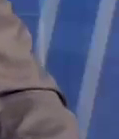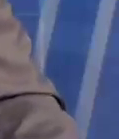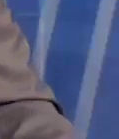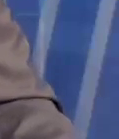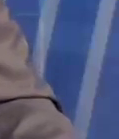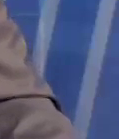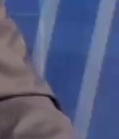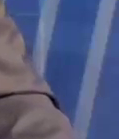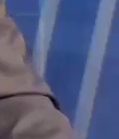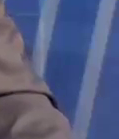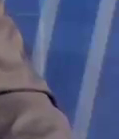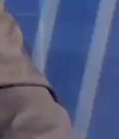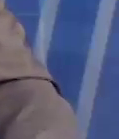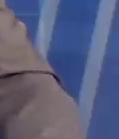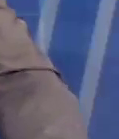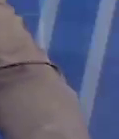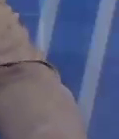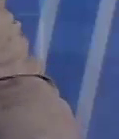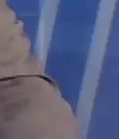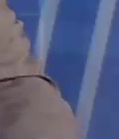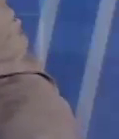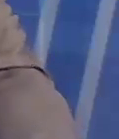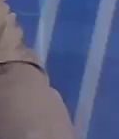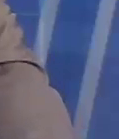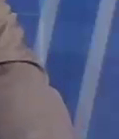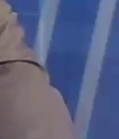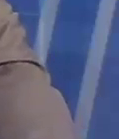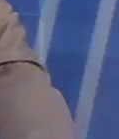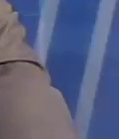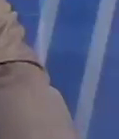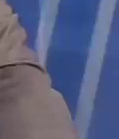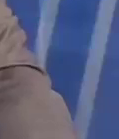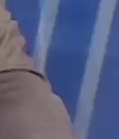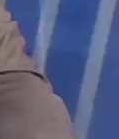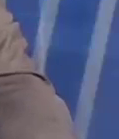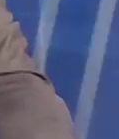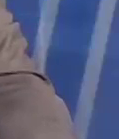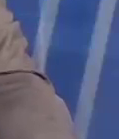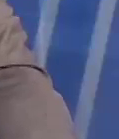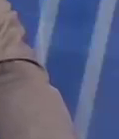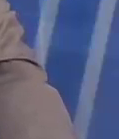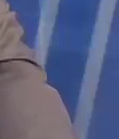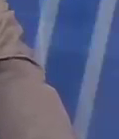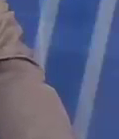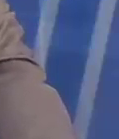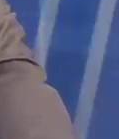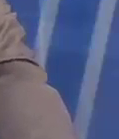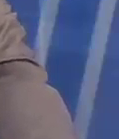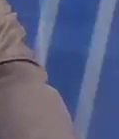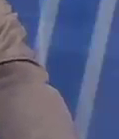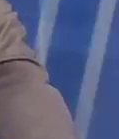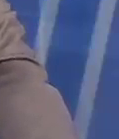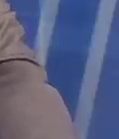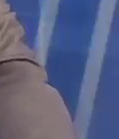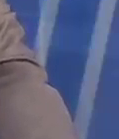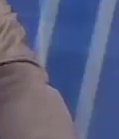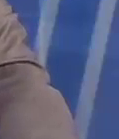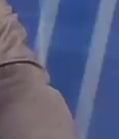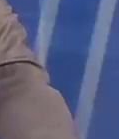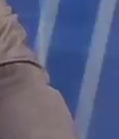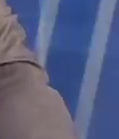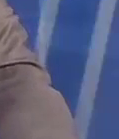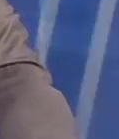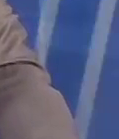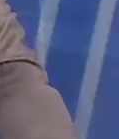Atención, 2.000 millones de dólares pierde el país anualmente por la impuntualidad. Esto según estimaciones de un estudio elaborado por una universidad